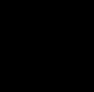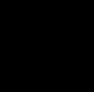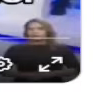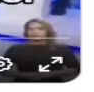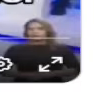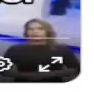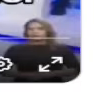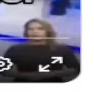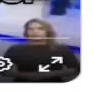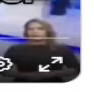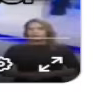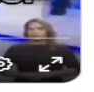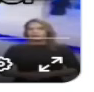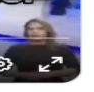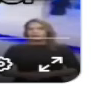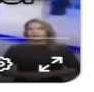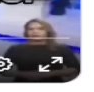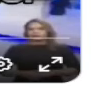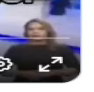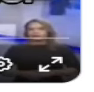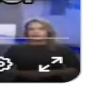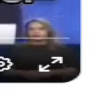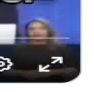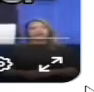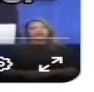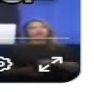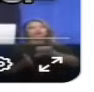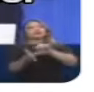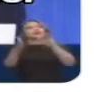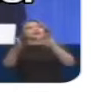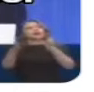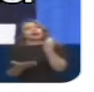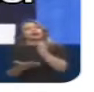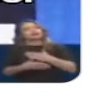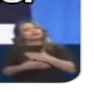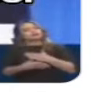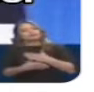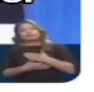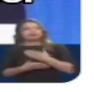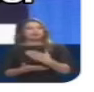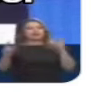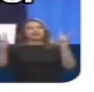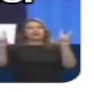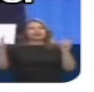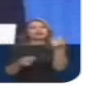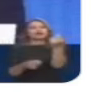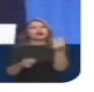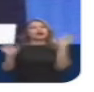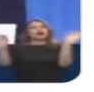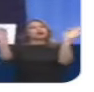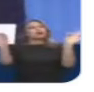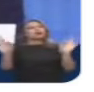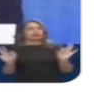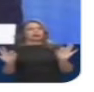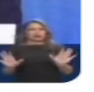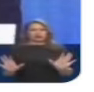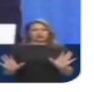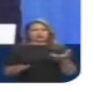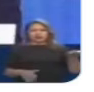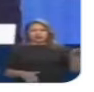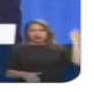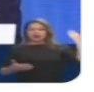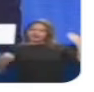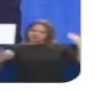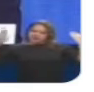declaraciones de novita queridos ciudadanos nos hablan del precio de la energía eléctrica dejamos hechas